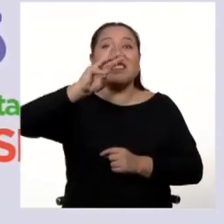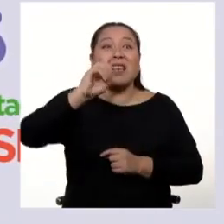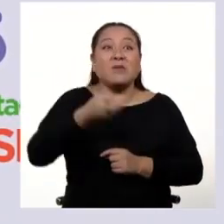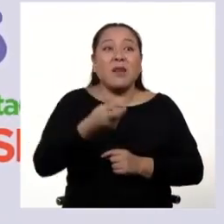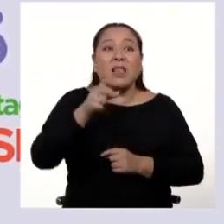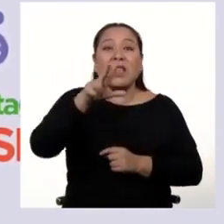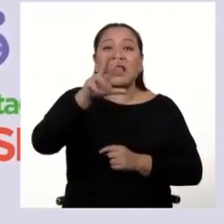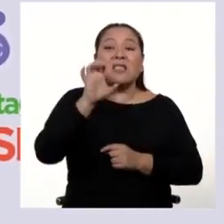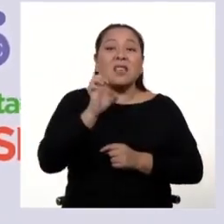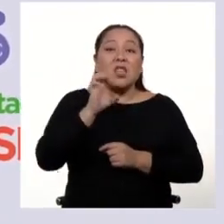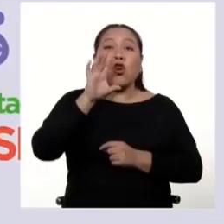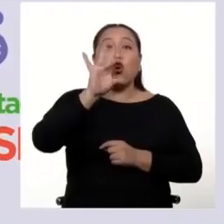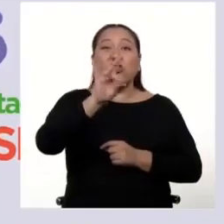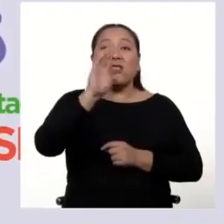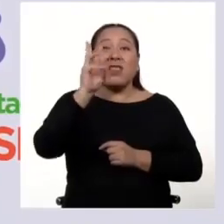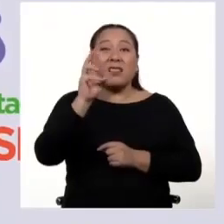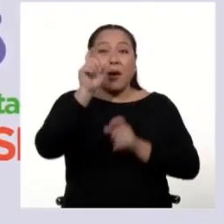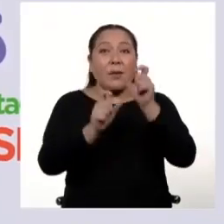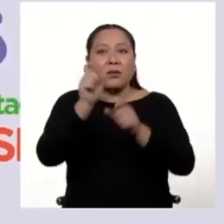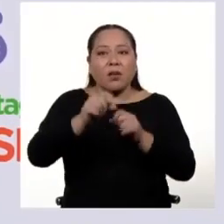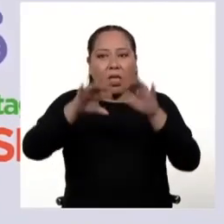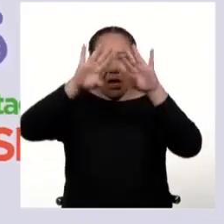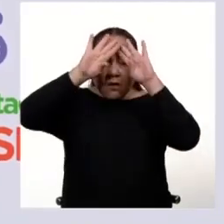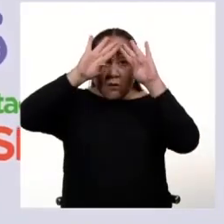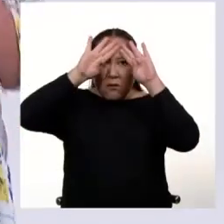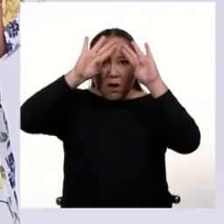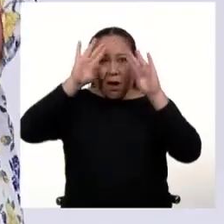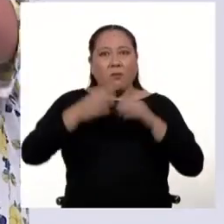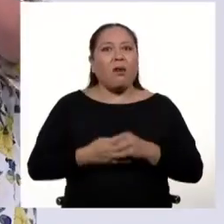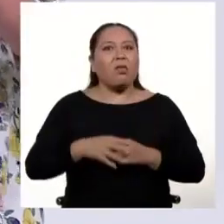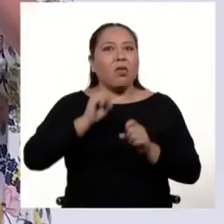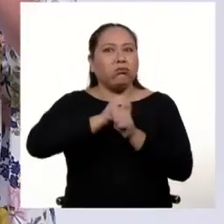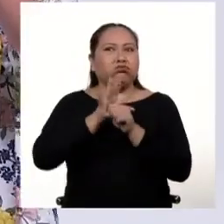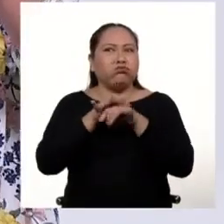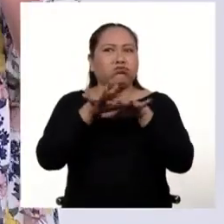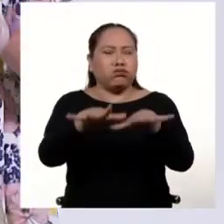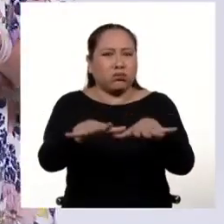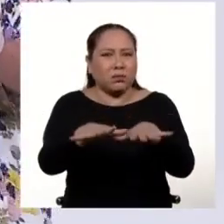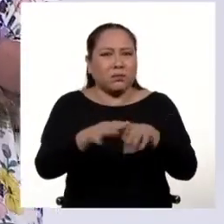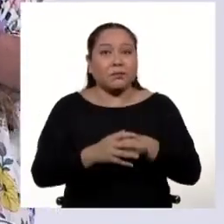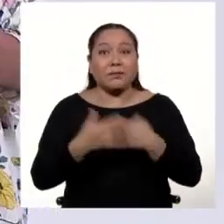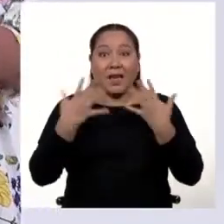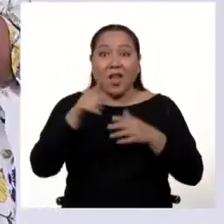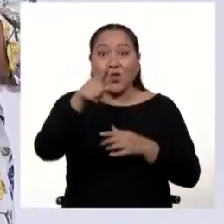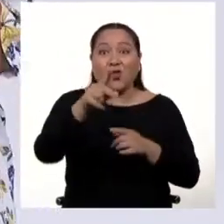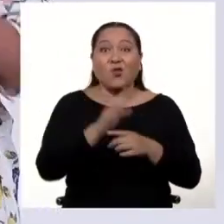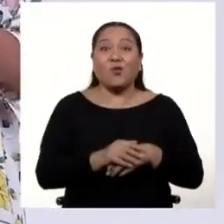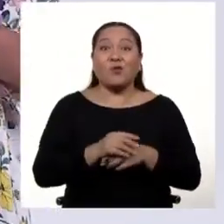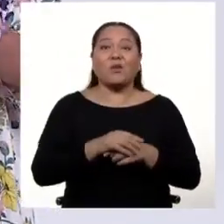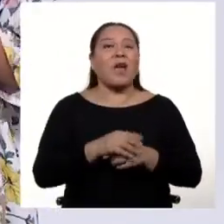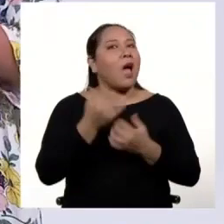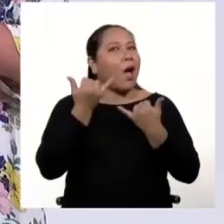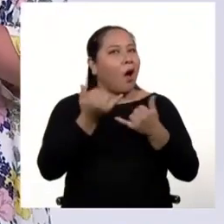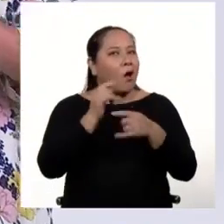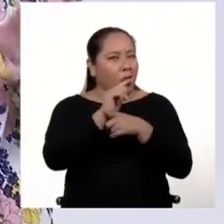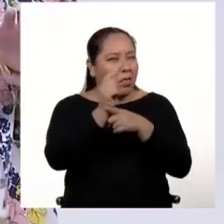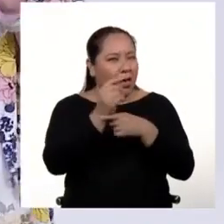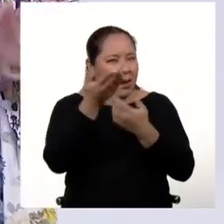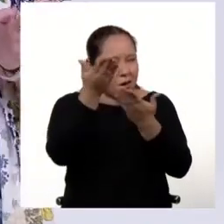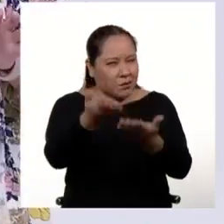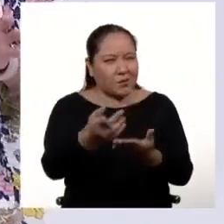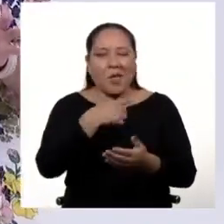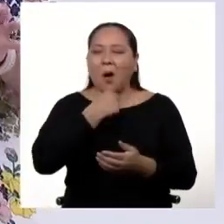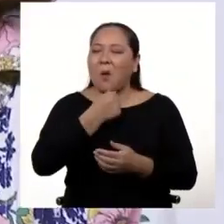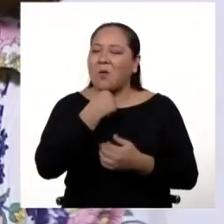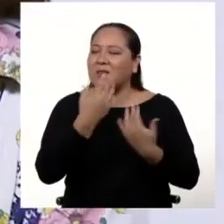16.383 personas estén infectadas de COVID-19. Ahora te toca a ti. Pero antes de terminar te dejamos un reto porque sabemos que te